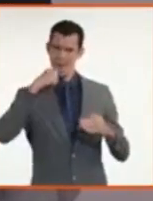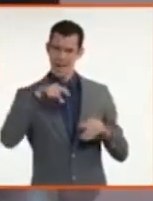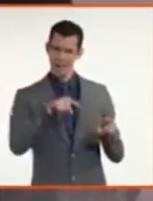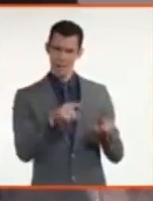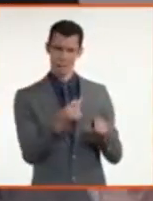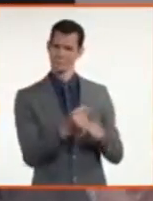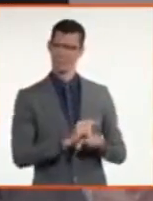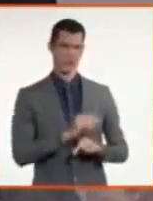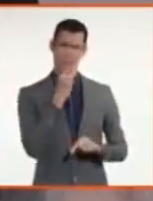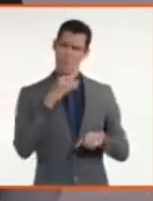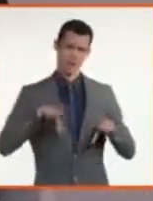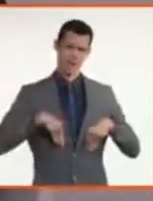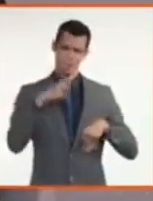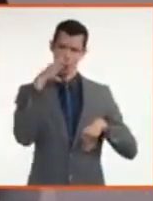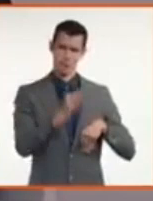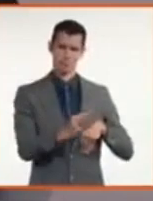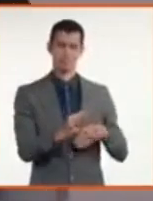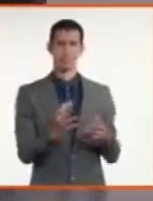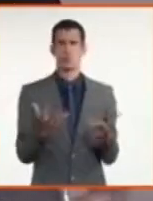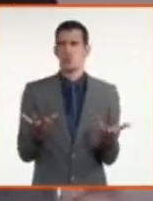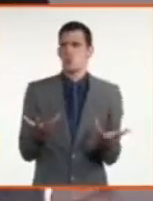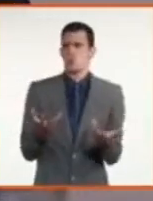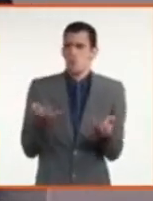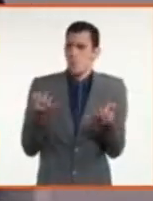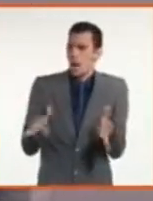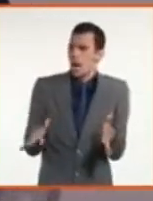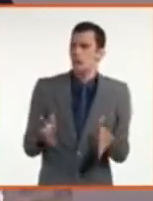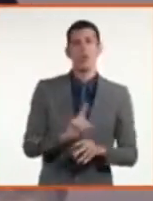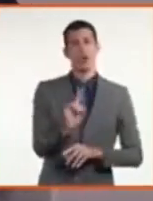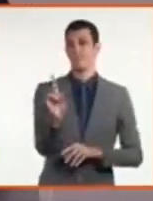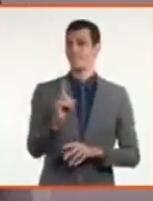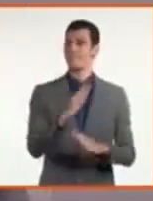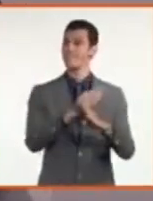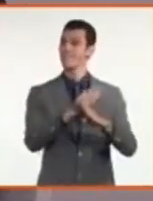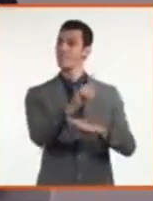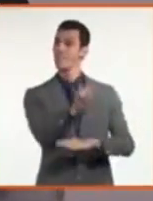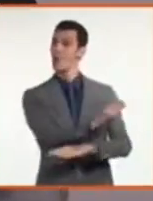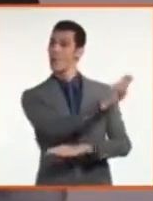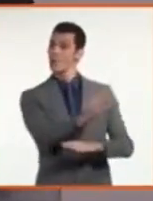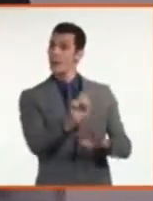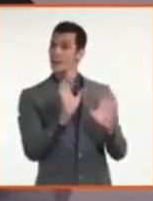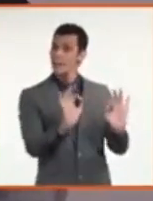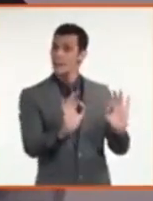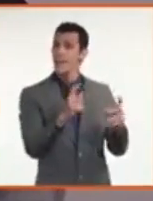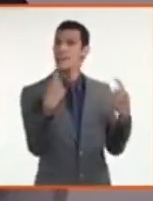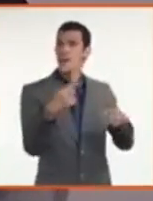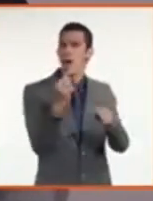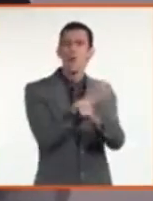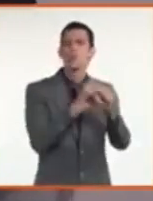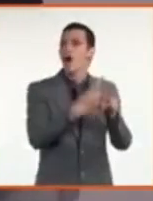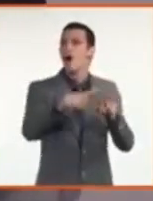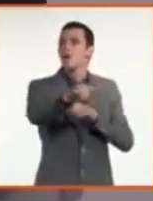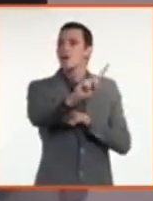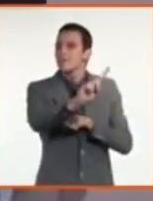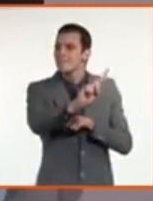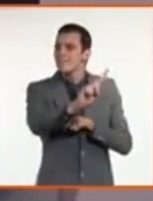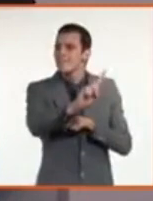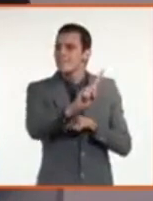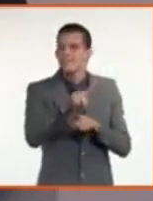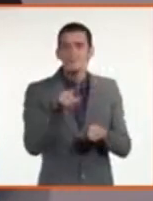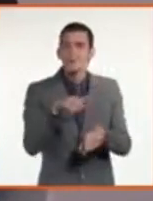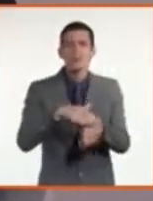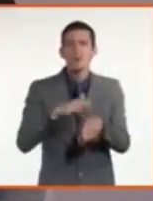no es que se dijo una cosa primero otra después lo que se hace una cosa y se hizo una cosa y se hace otra son condiciones diferentes son mercados diferentes